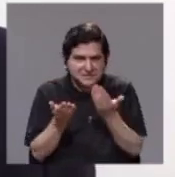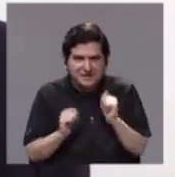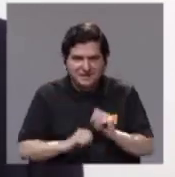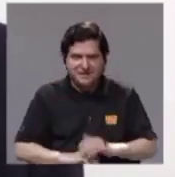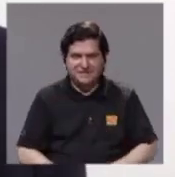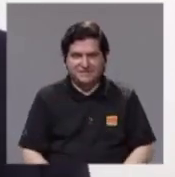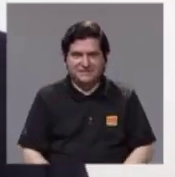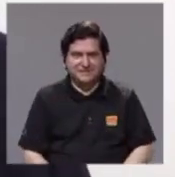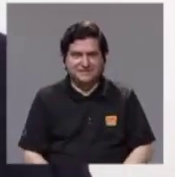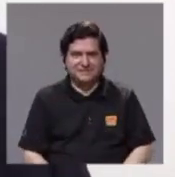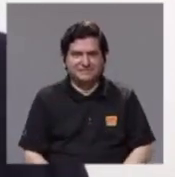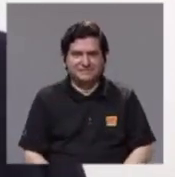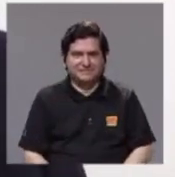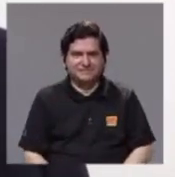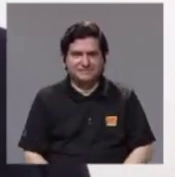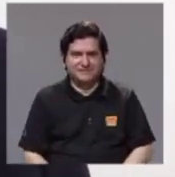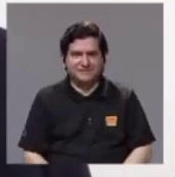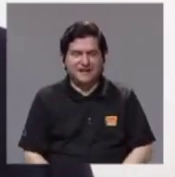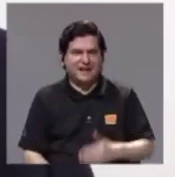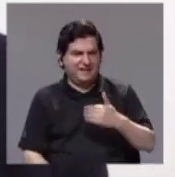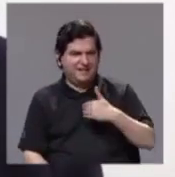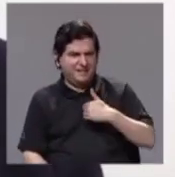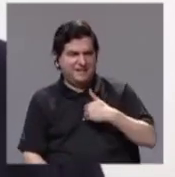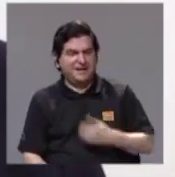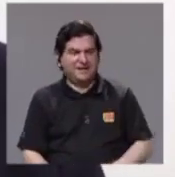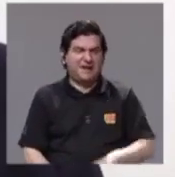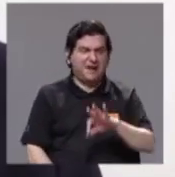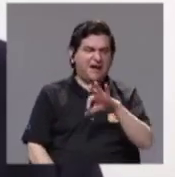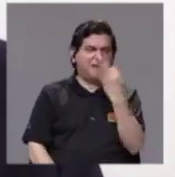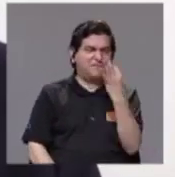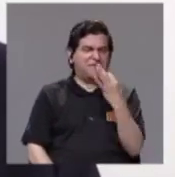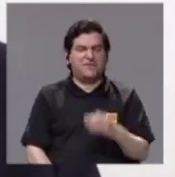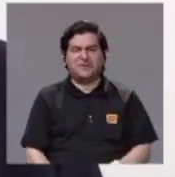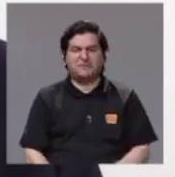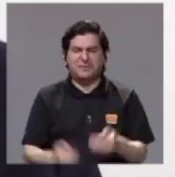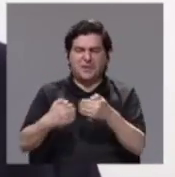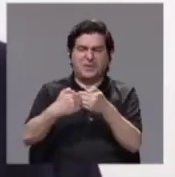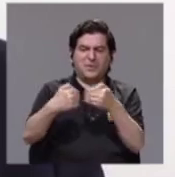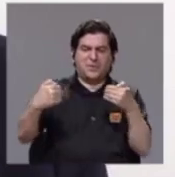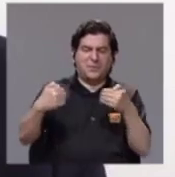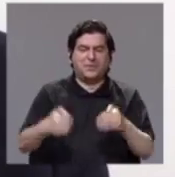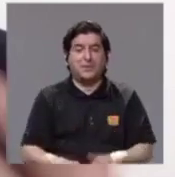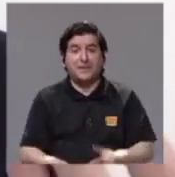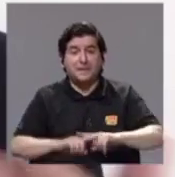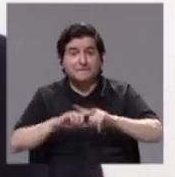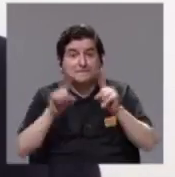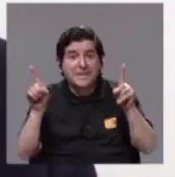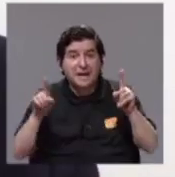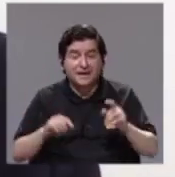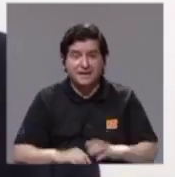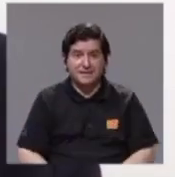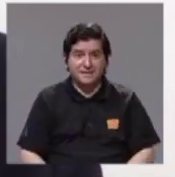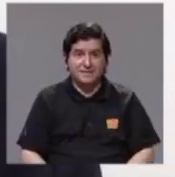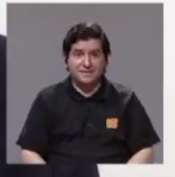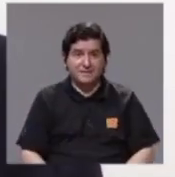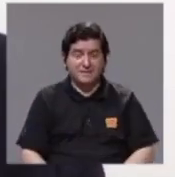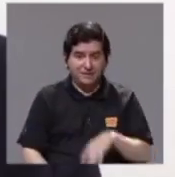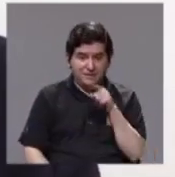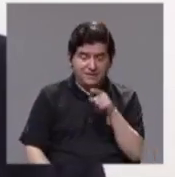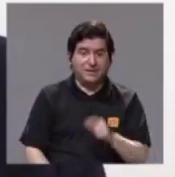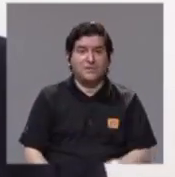poco así, y con una cierta forma de distancia artificial, pero